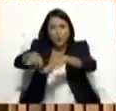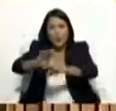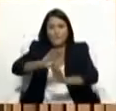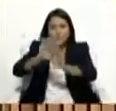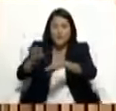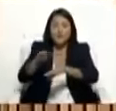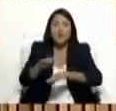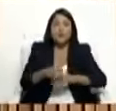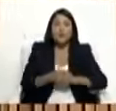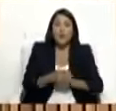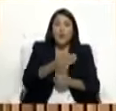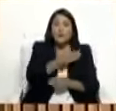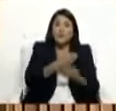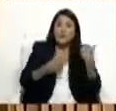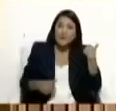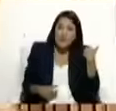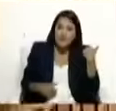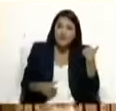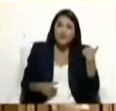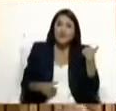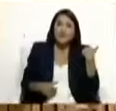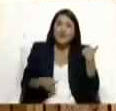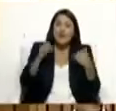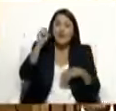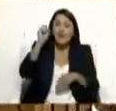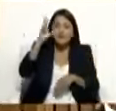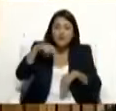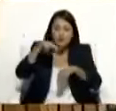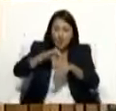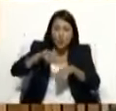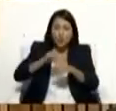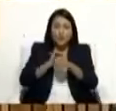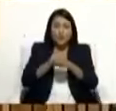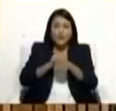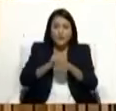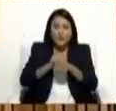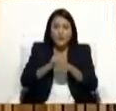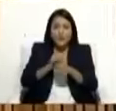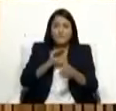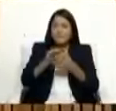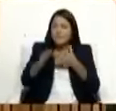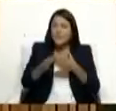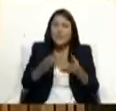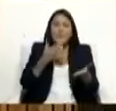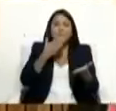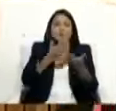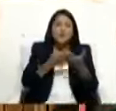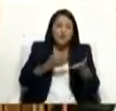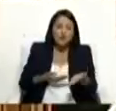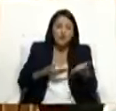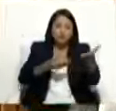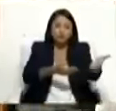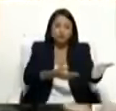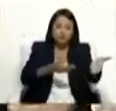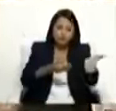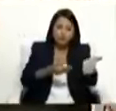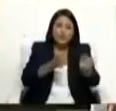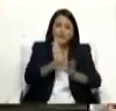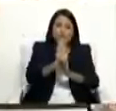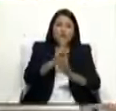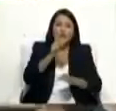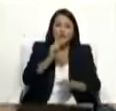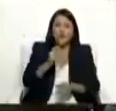presidente de la Asamblea Nacional para traer este recurso de amparo ante el Tribunal Supremo de Justicia.